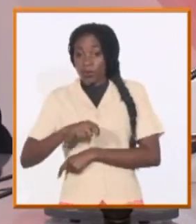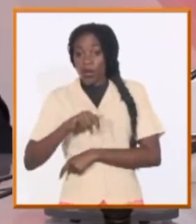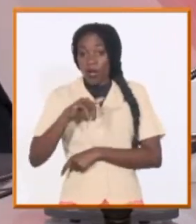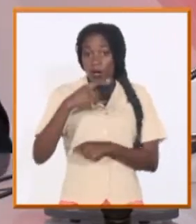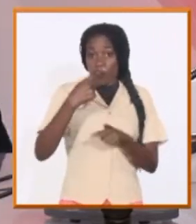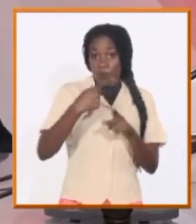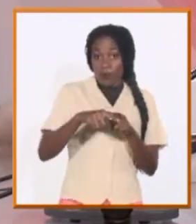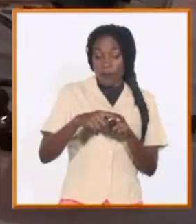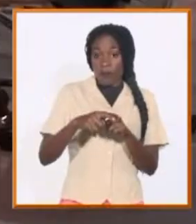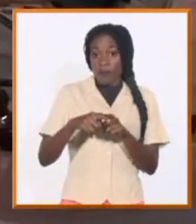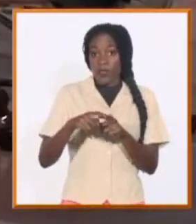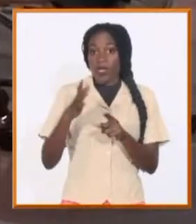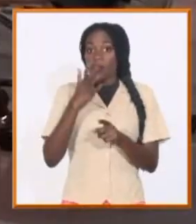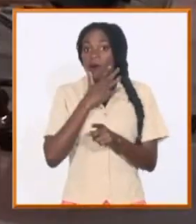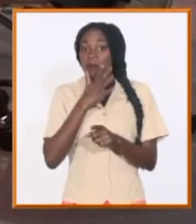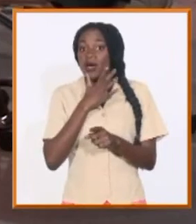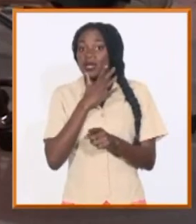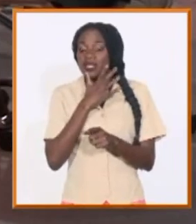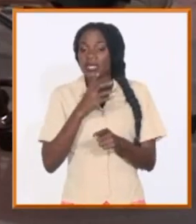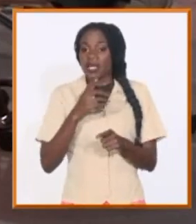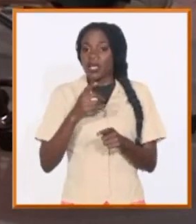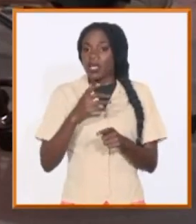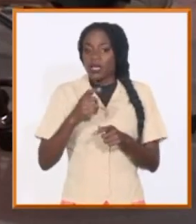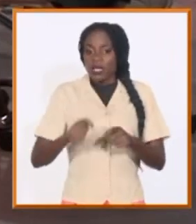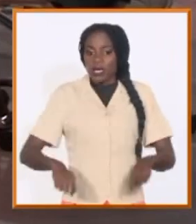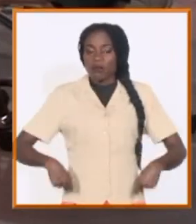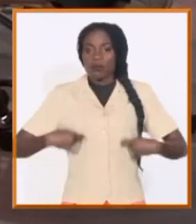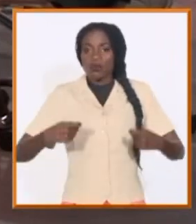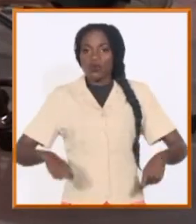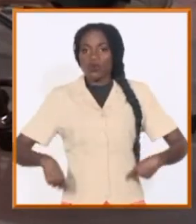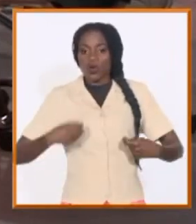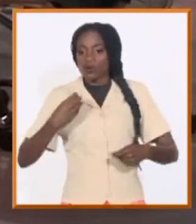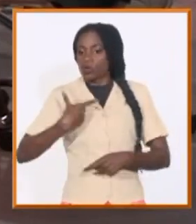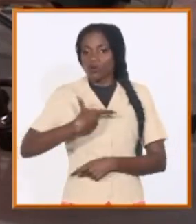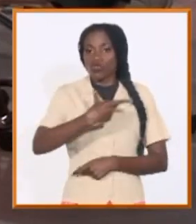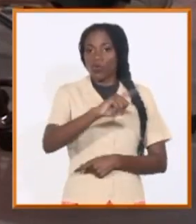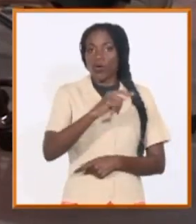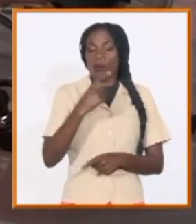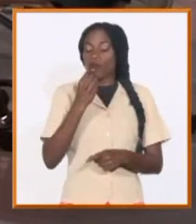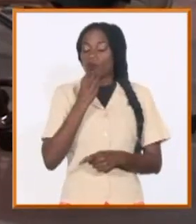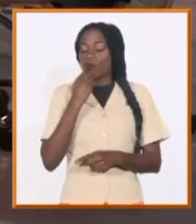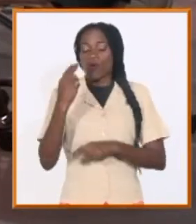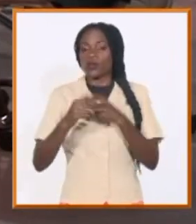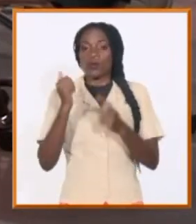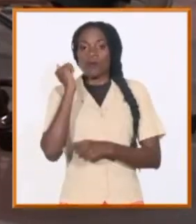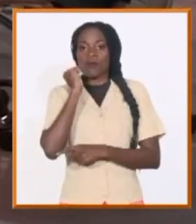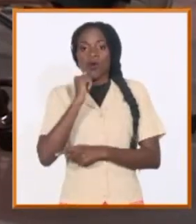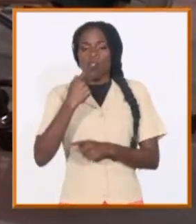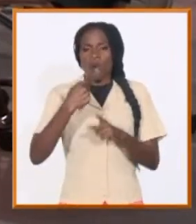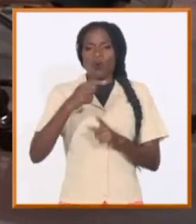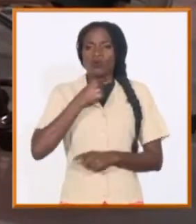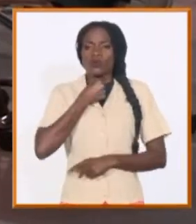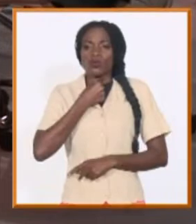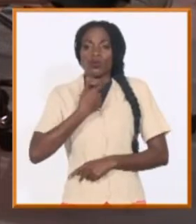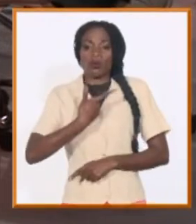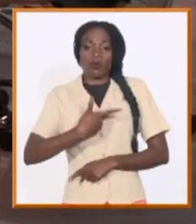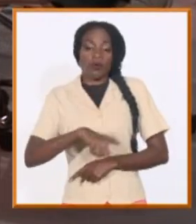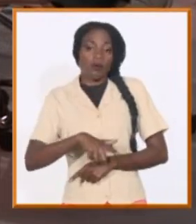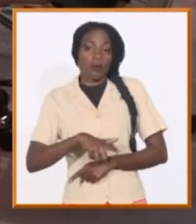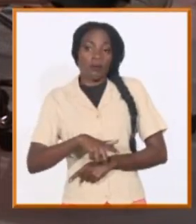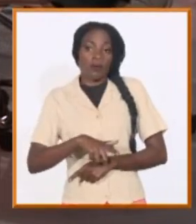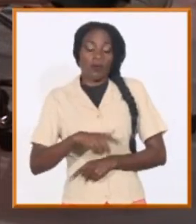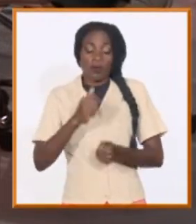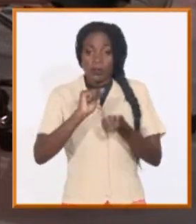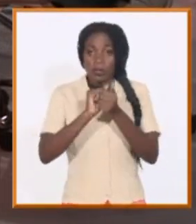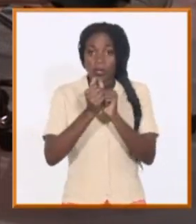prácticamente lo recogieron en silla de ruedas. Hubo que llevárselo, o otros ejemplos de